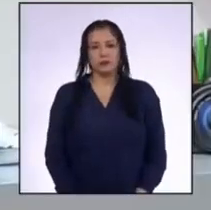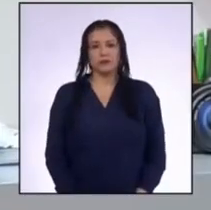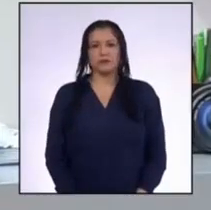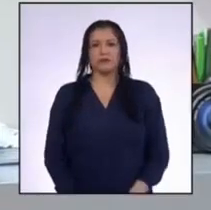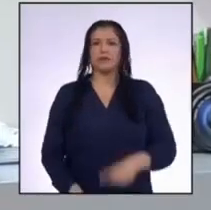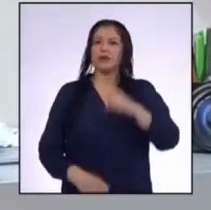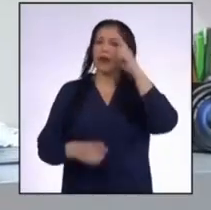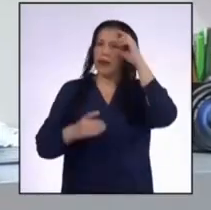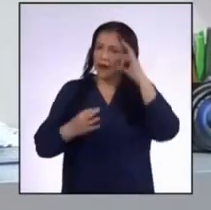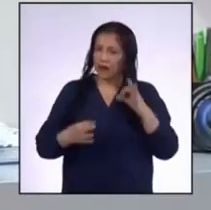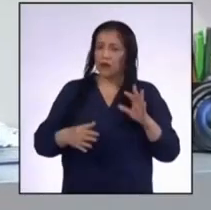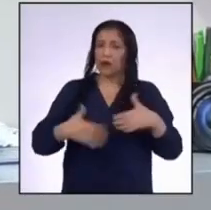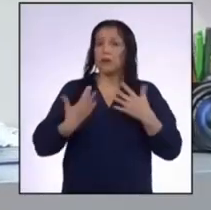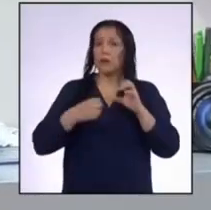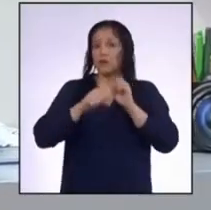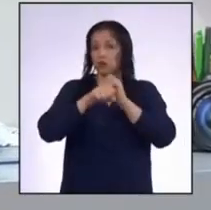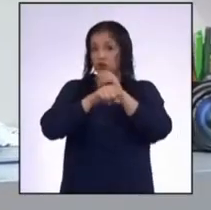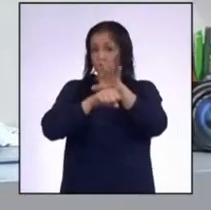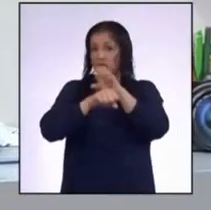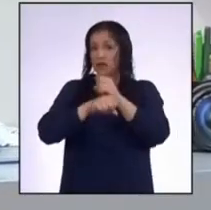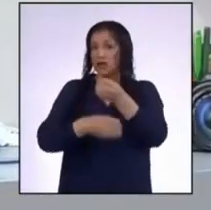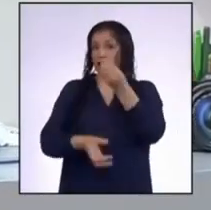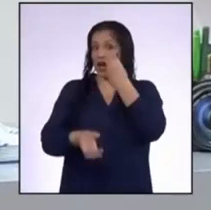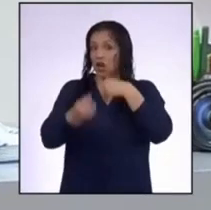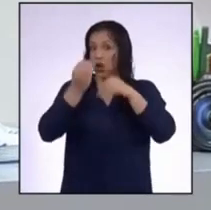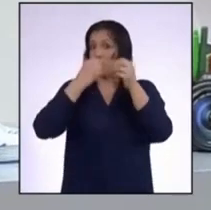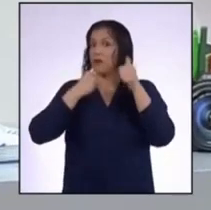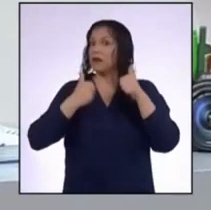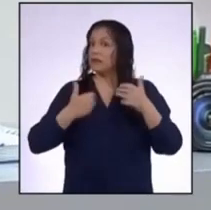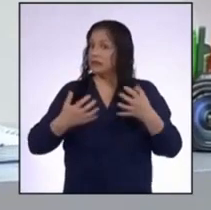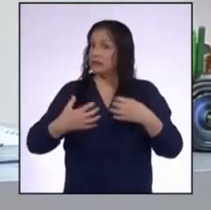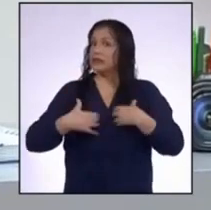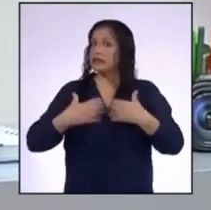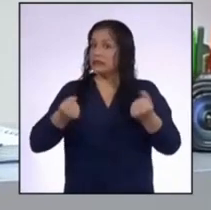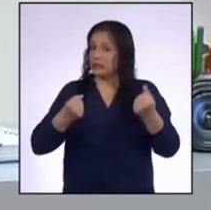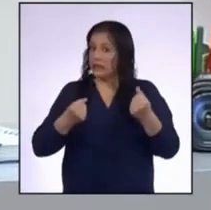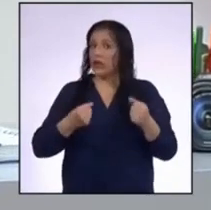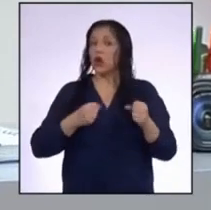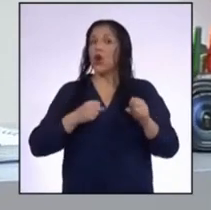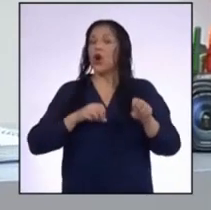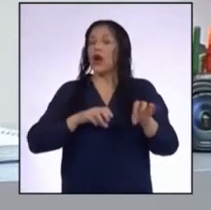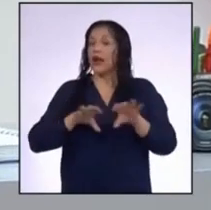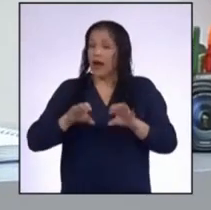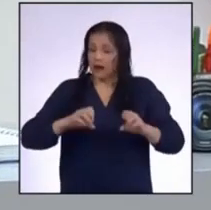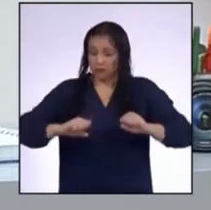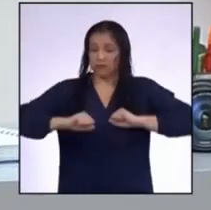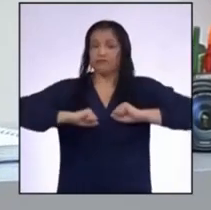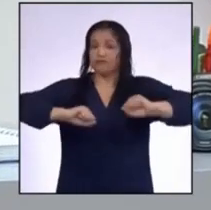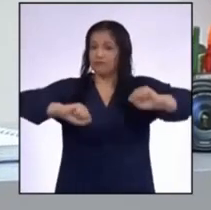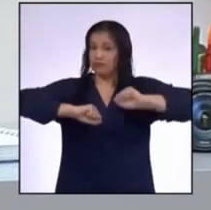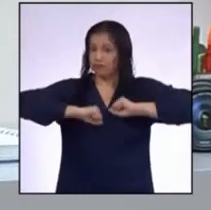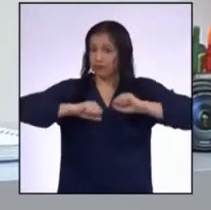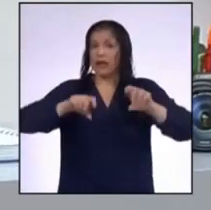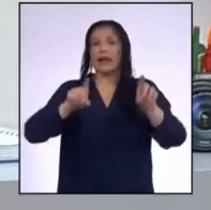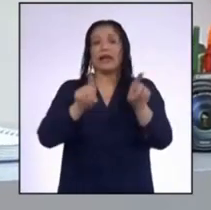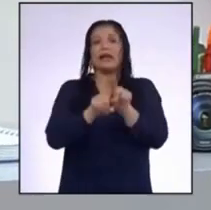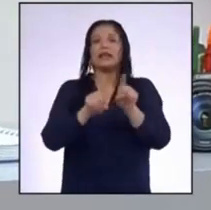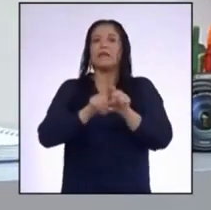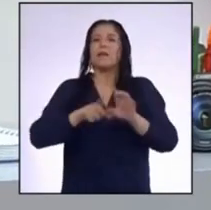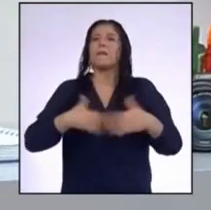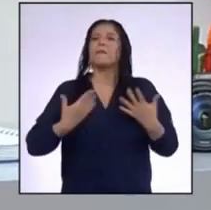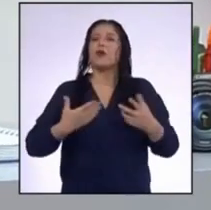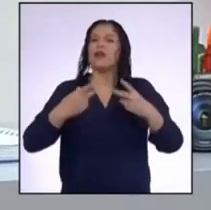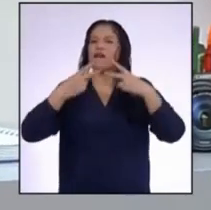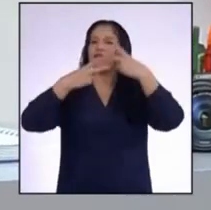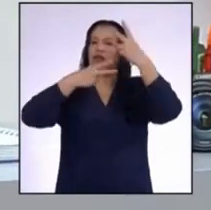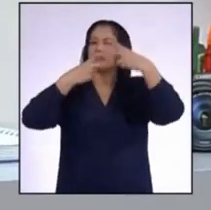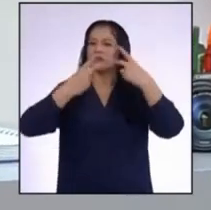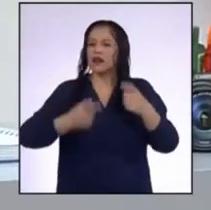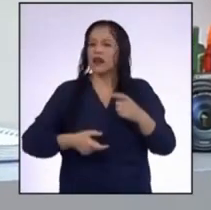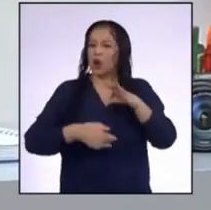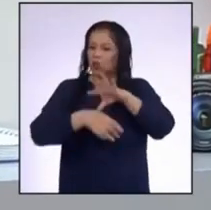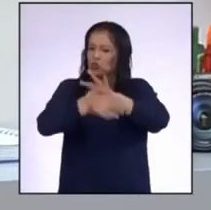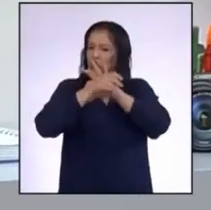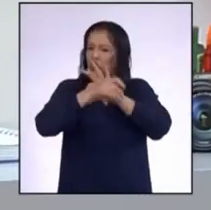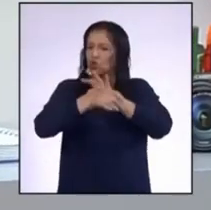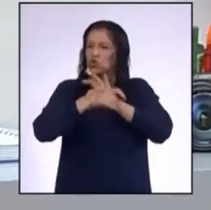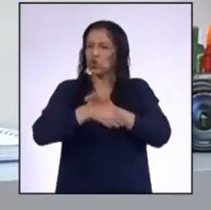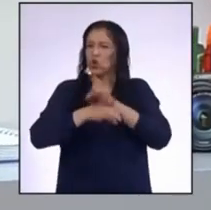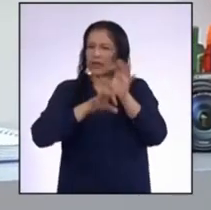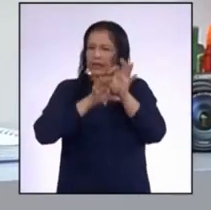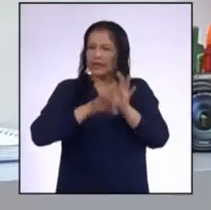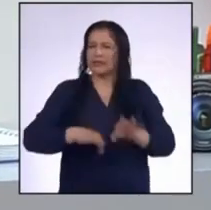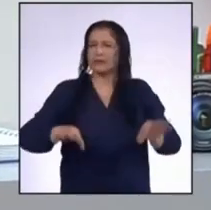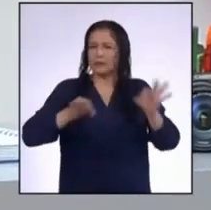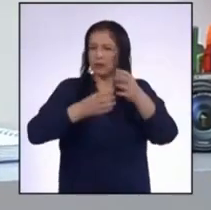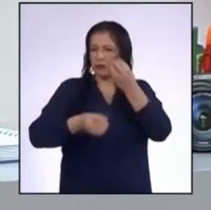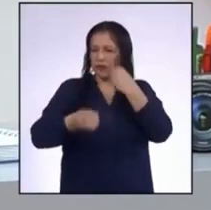Creo que podemos sugerirles que se alimenten saludablemente y realicen ejercicios físicos. Además, podrían visitar a un nutricionista o médico